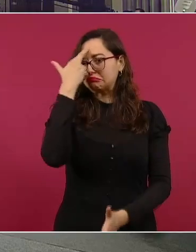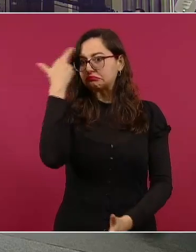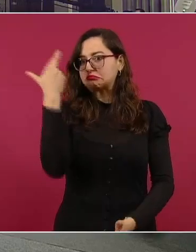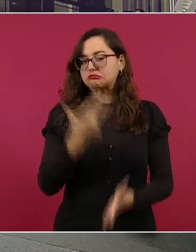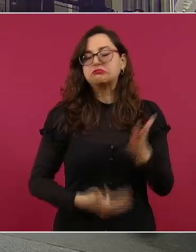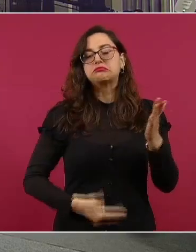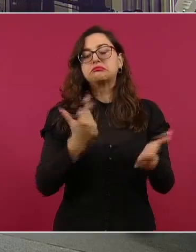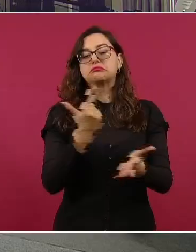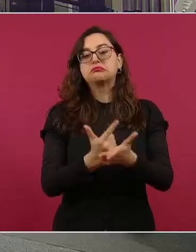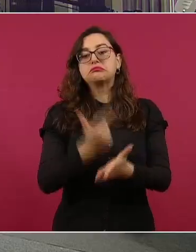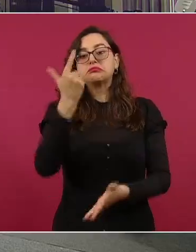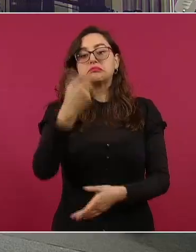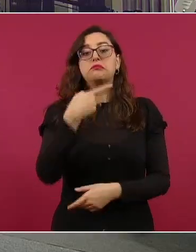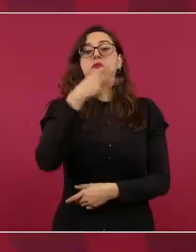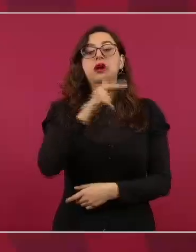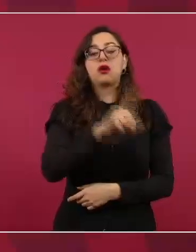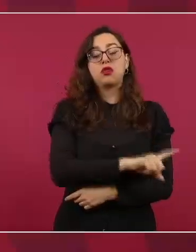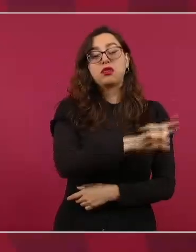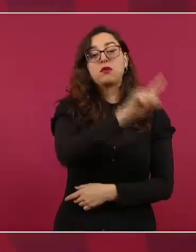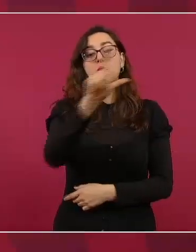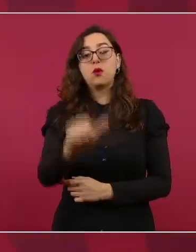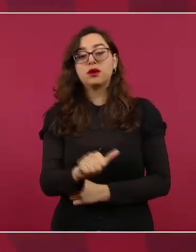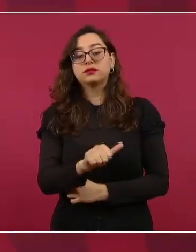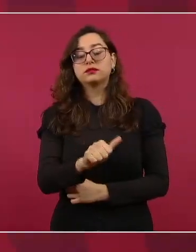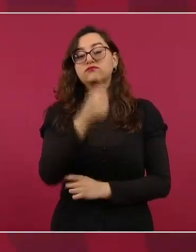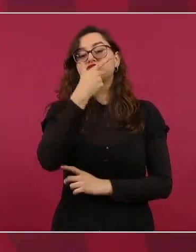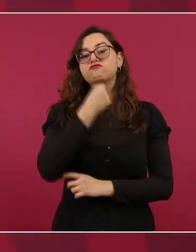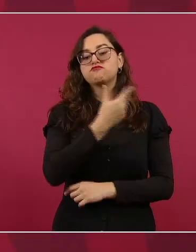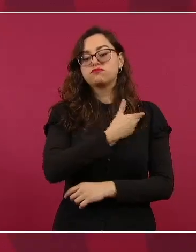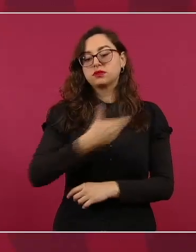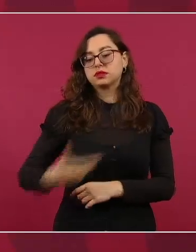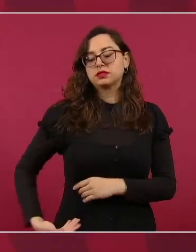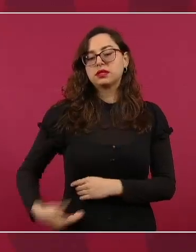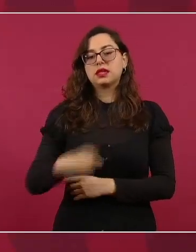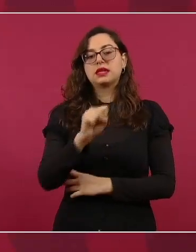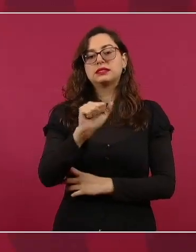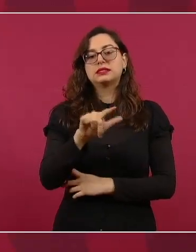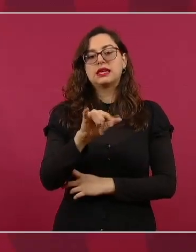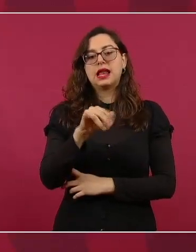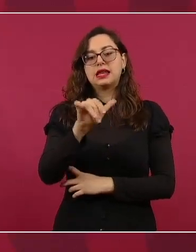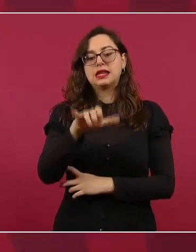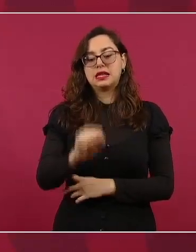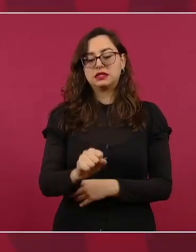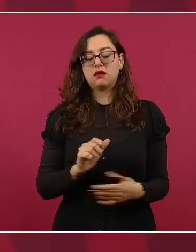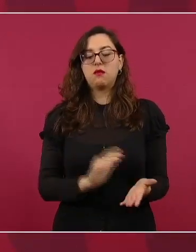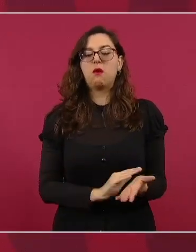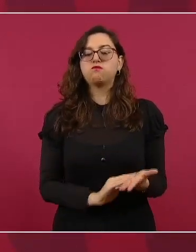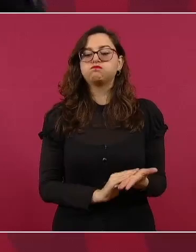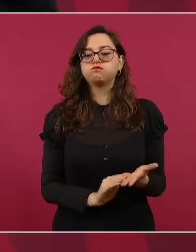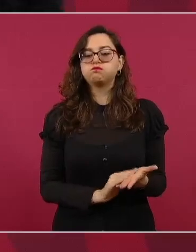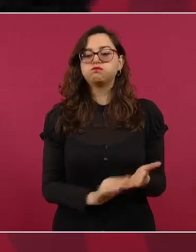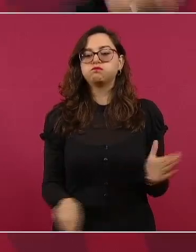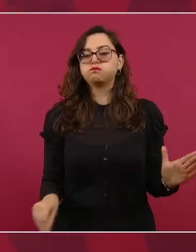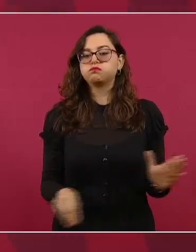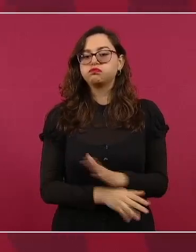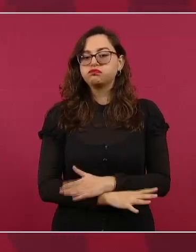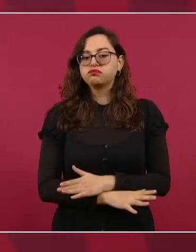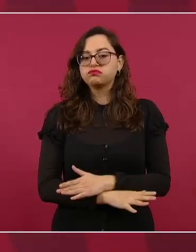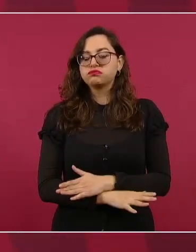y quitó a la corrupción como delito grave. Sin